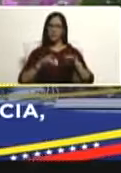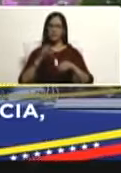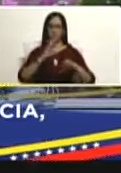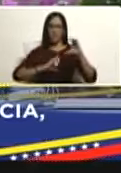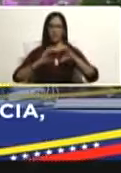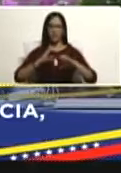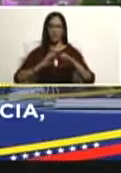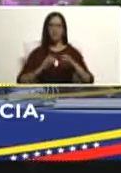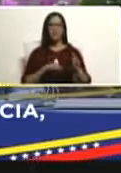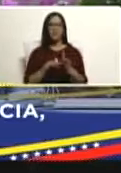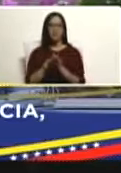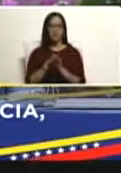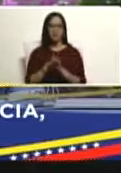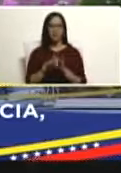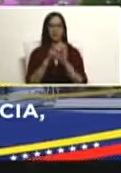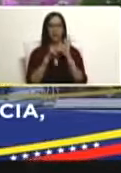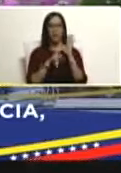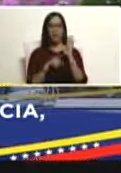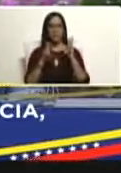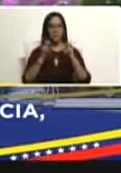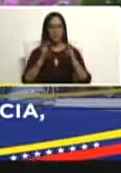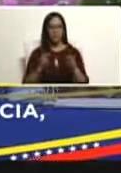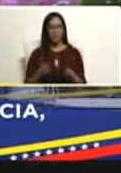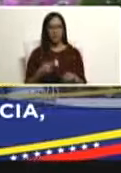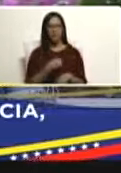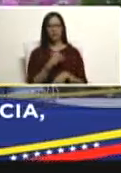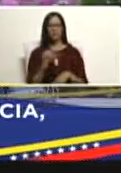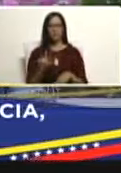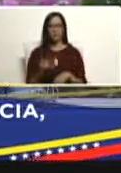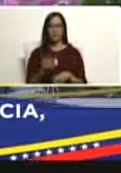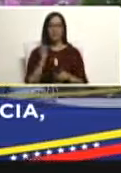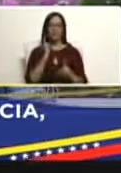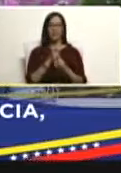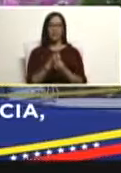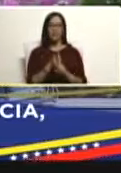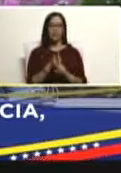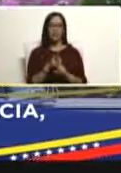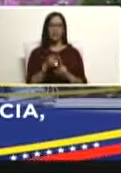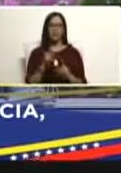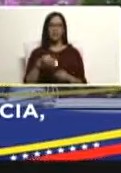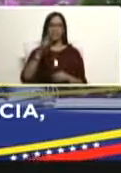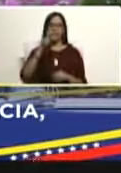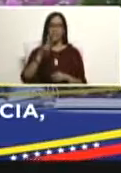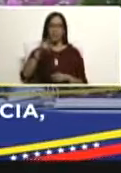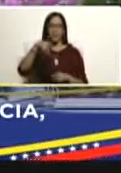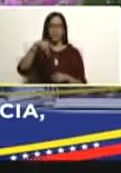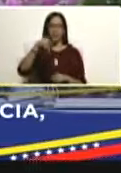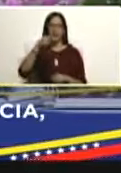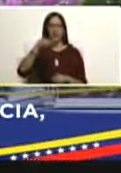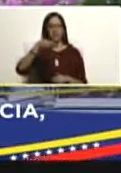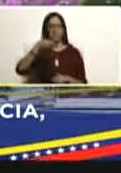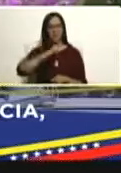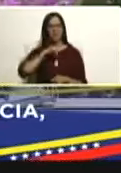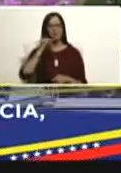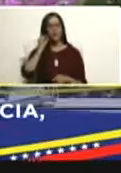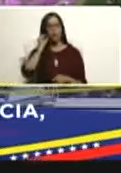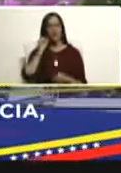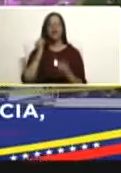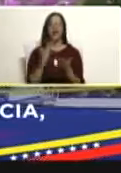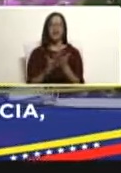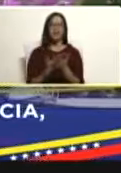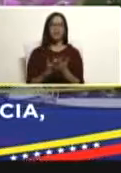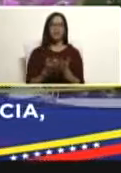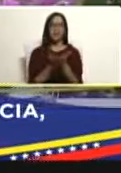desarrollando agendas de investigación multidisciplinarias, desde la atención del BPH en nuestras mujeres hasta el estudio de la evolución de